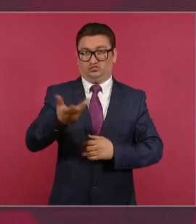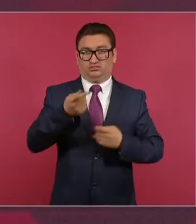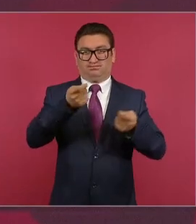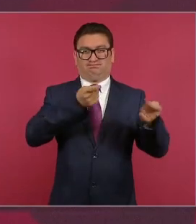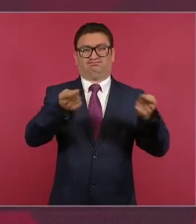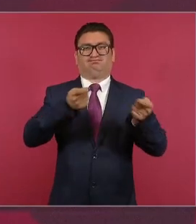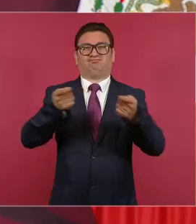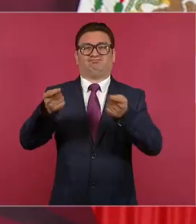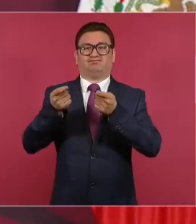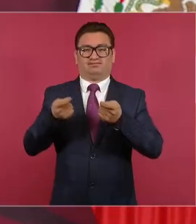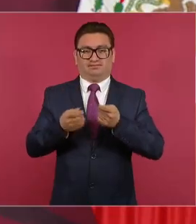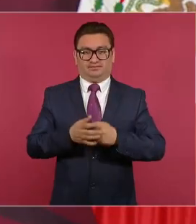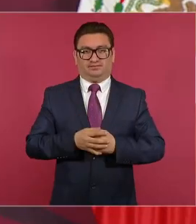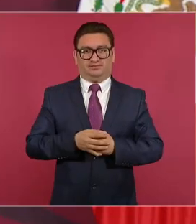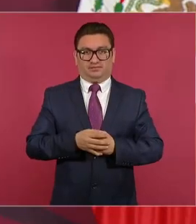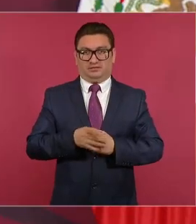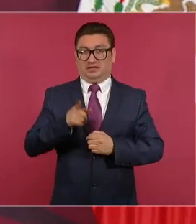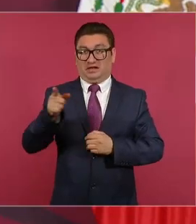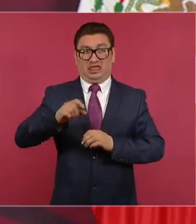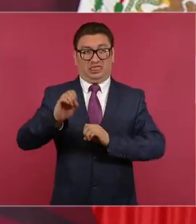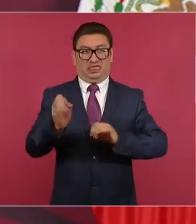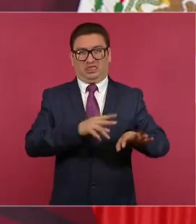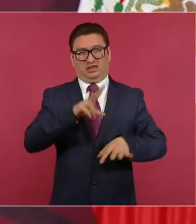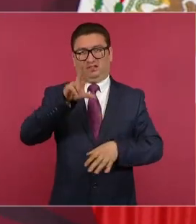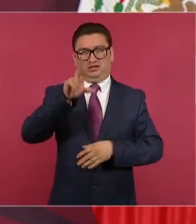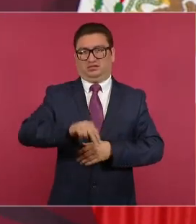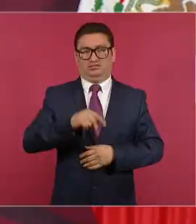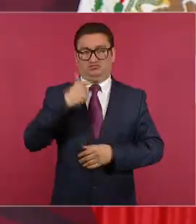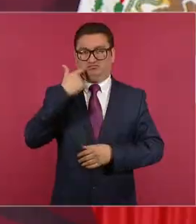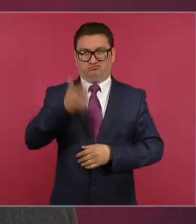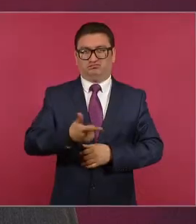y no soltarlo.